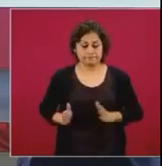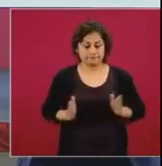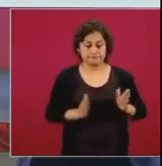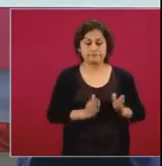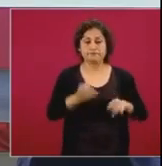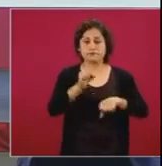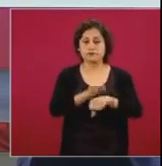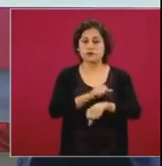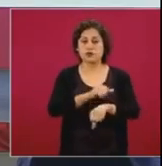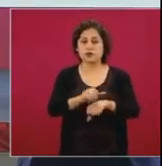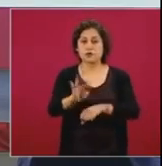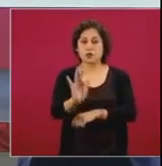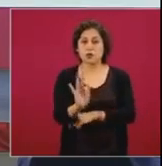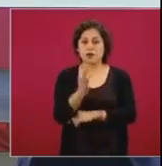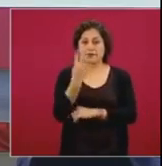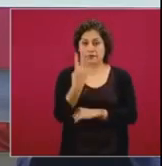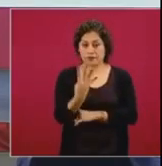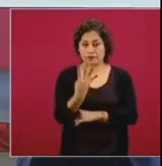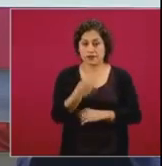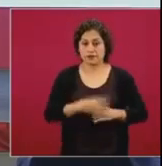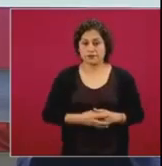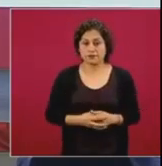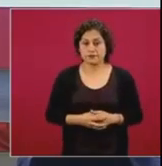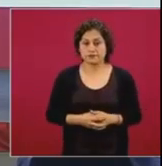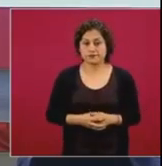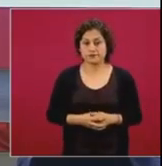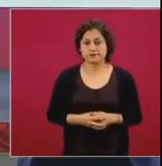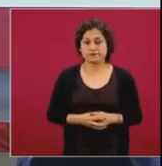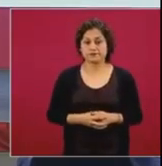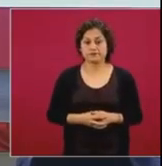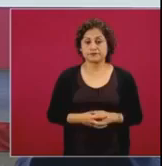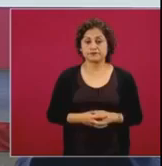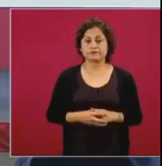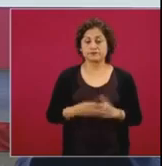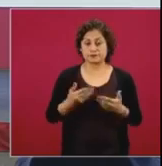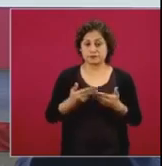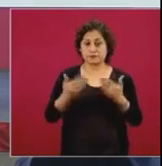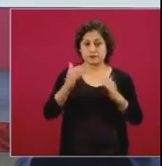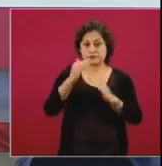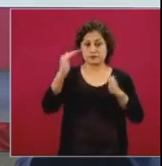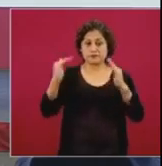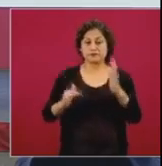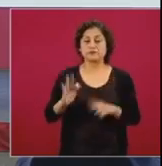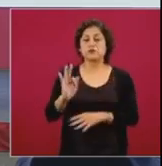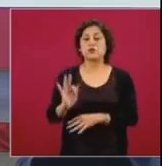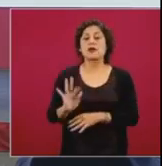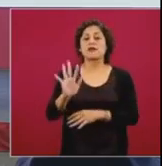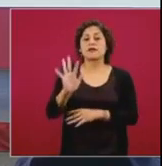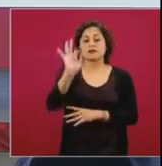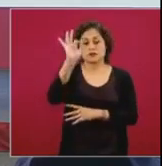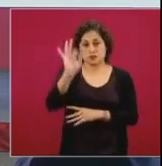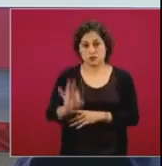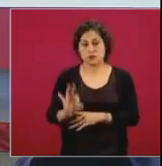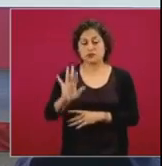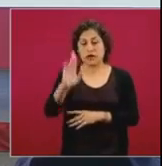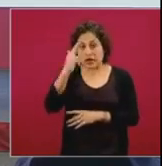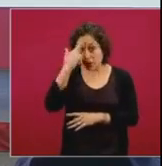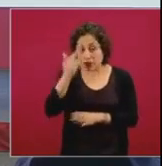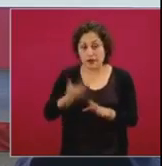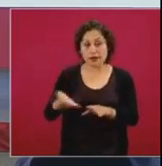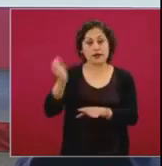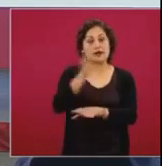44, que se ha disminuido un 45%. Recordar, la semana